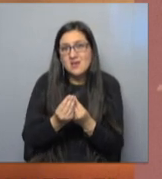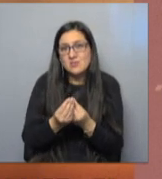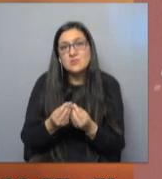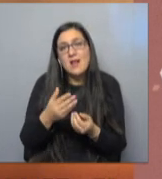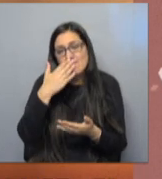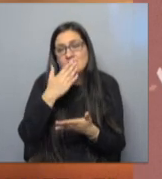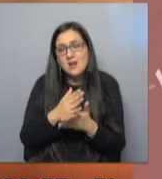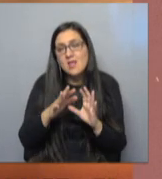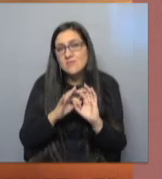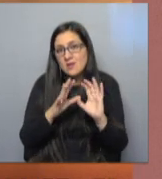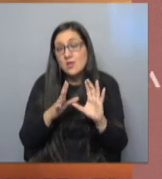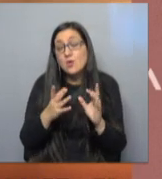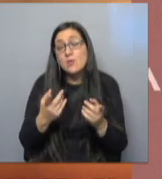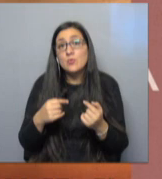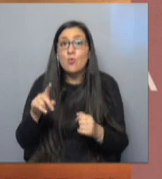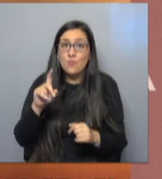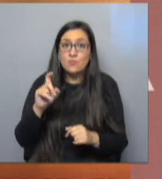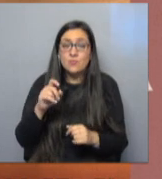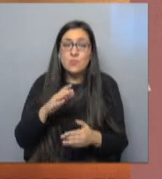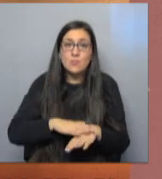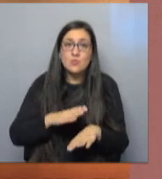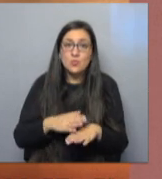bueno claro que pasó momentos complicados